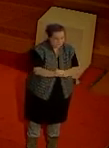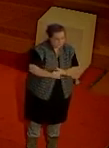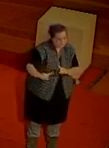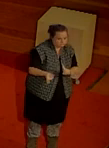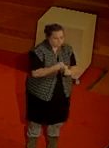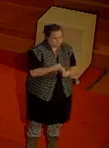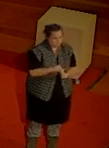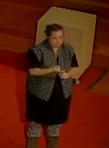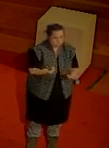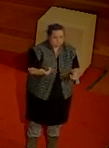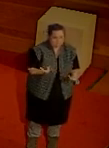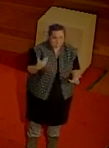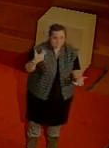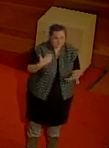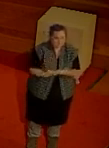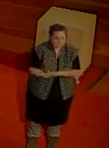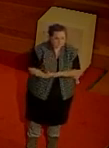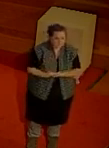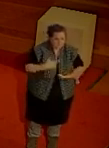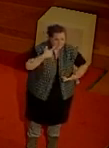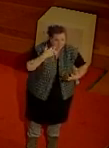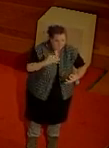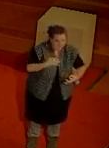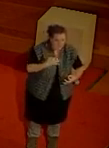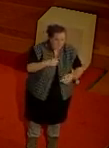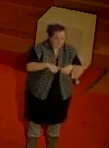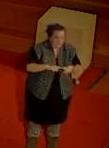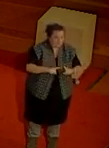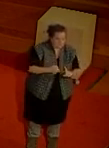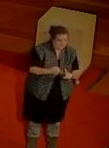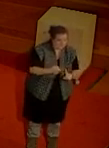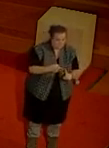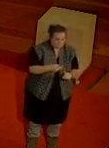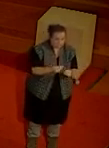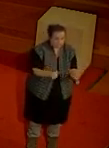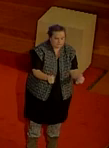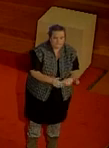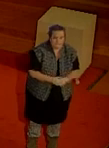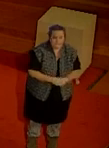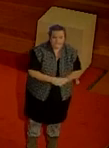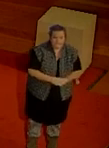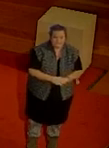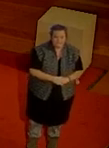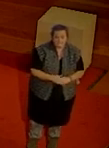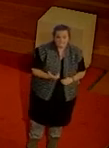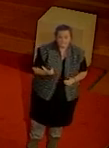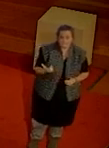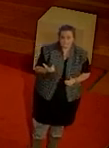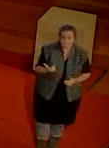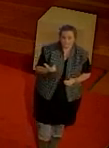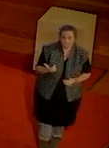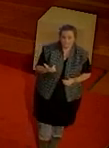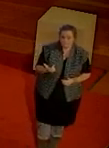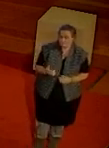historia reciente pues está muy muy limitada en cualquier caso para intentar analizar la la cuestión y y